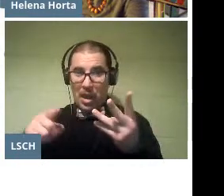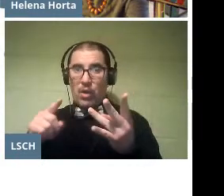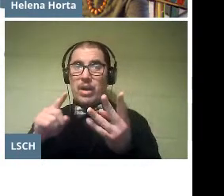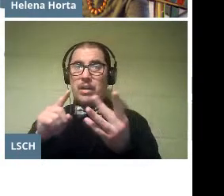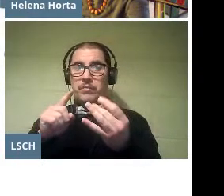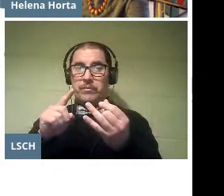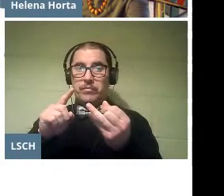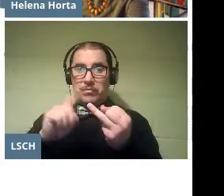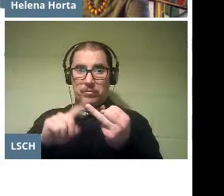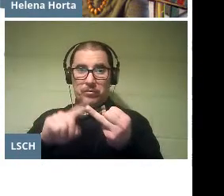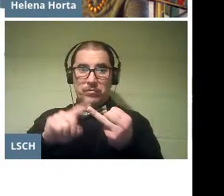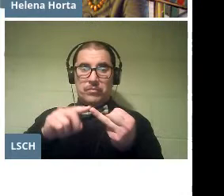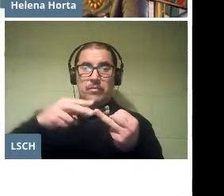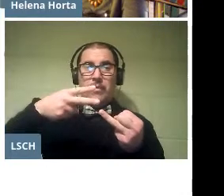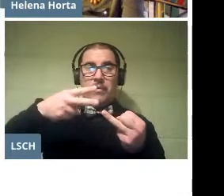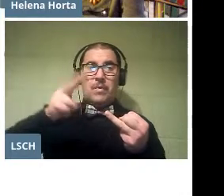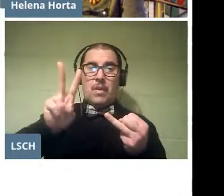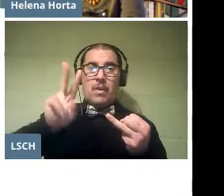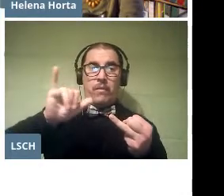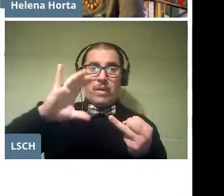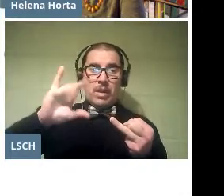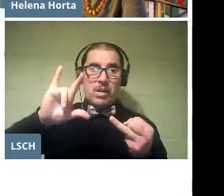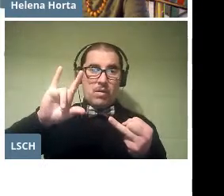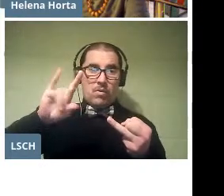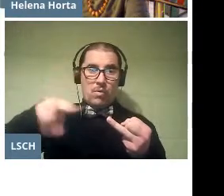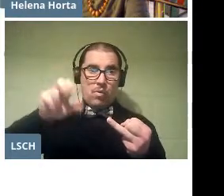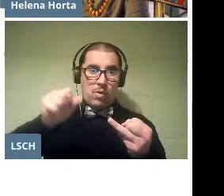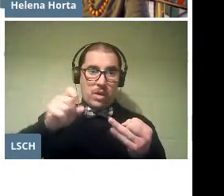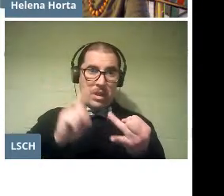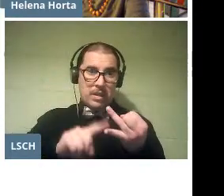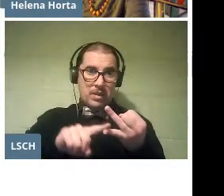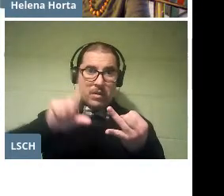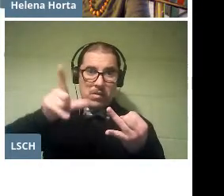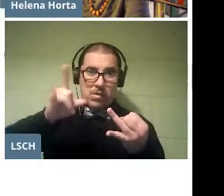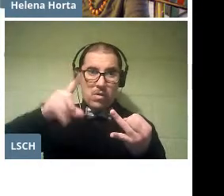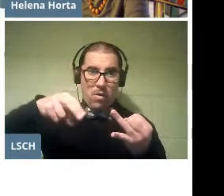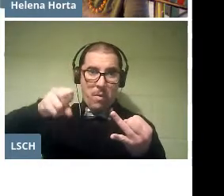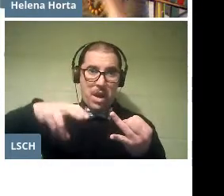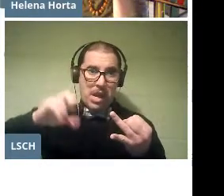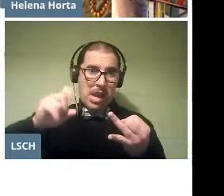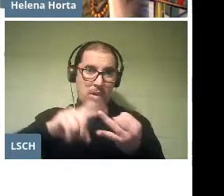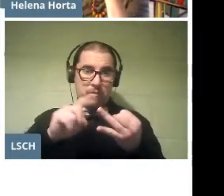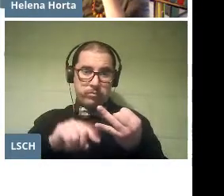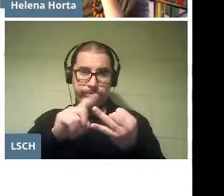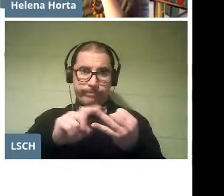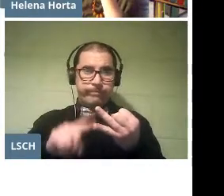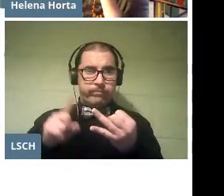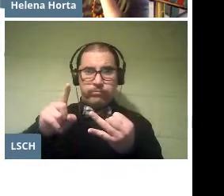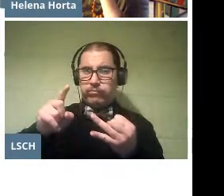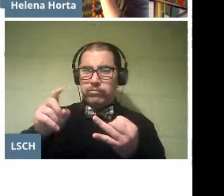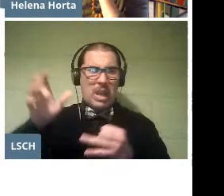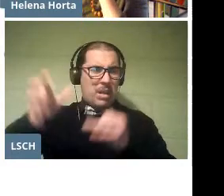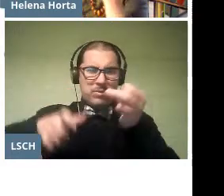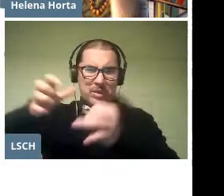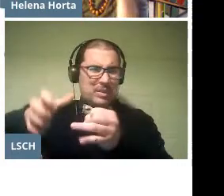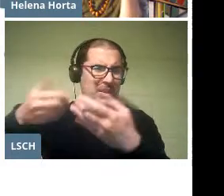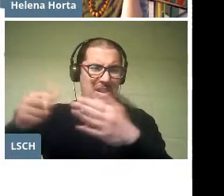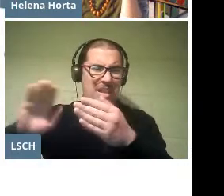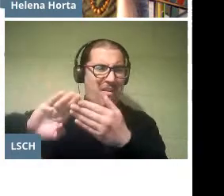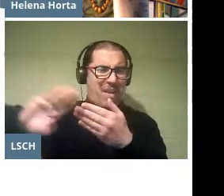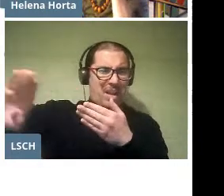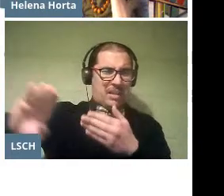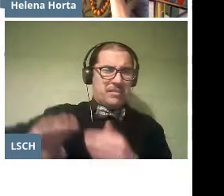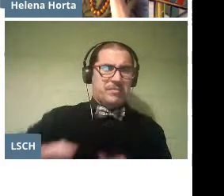y guanaco son animales que todavía se conservan en forma